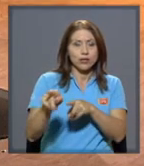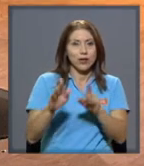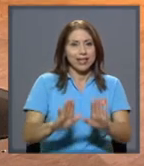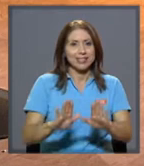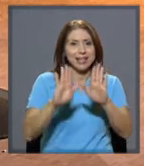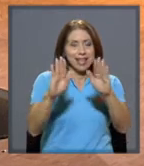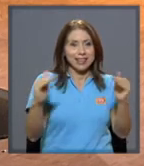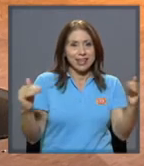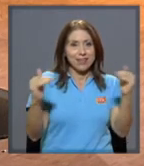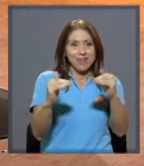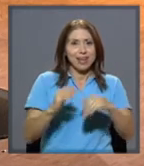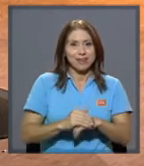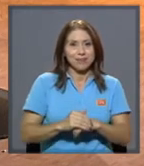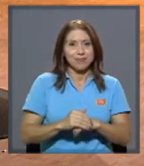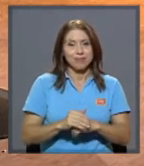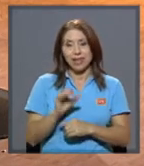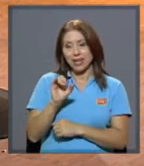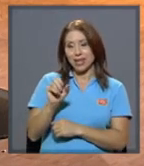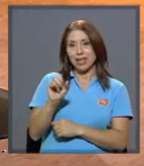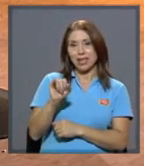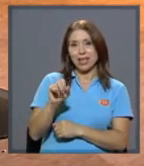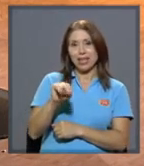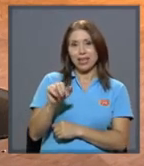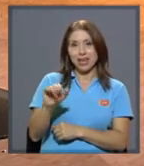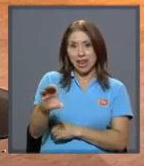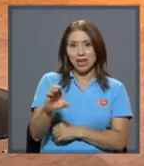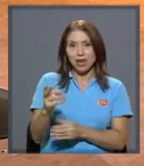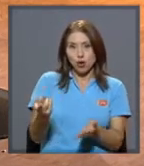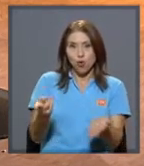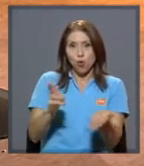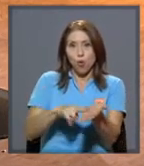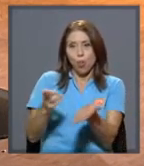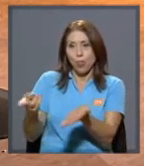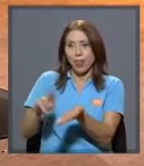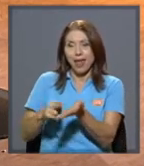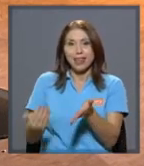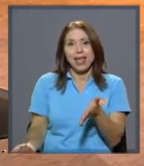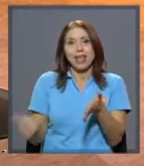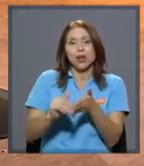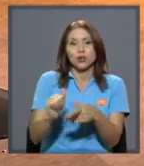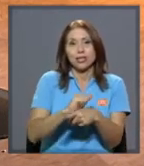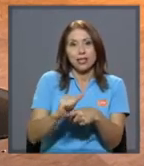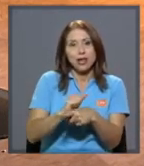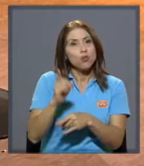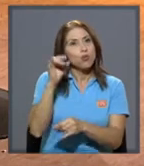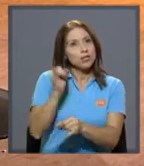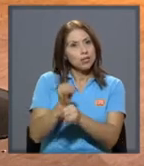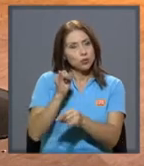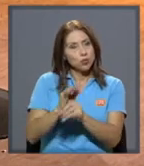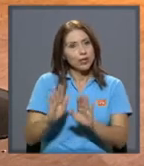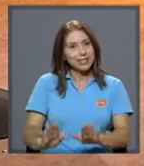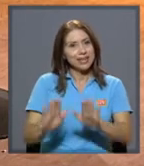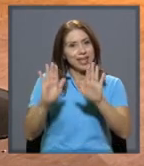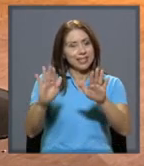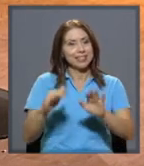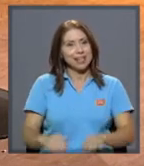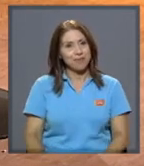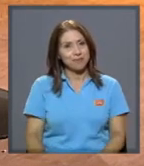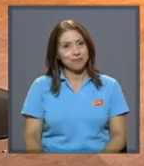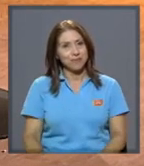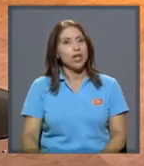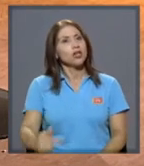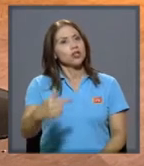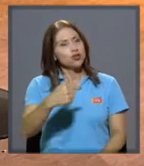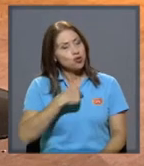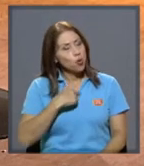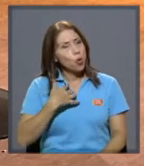y el INEC en reclutarlos y reentrenarlos. Es un instituto de excelencia. Yo pongo la mano en el fuego por todas